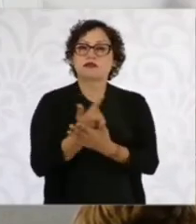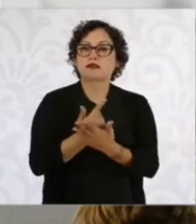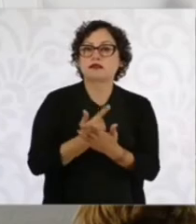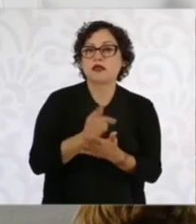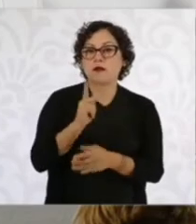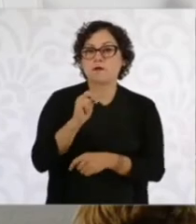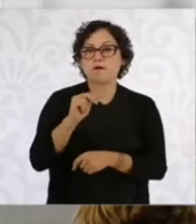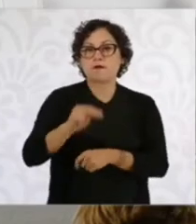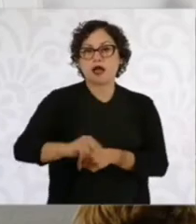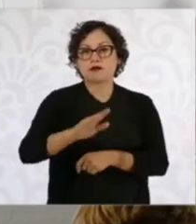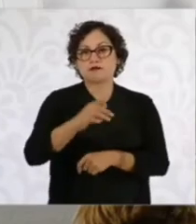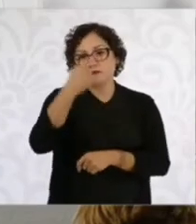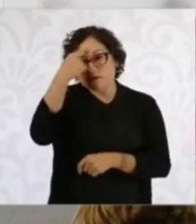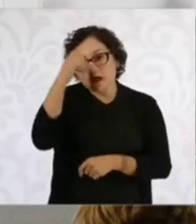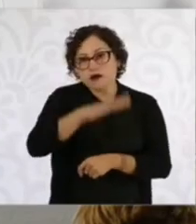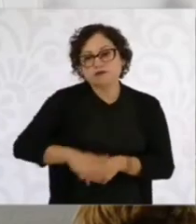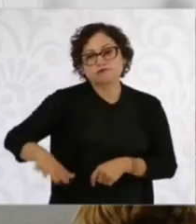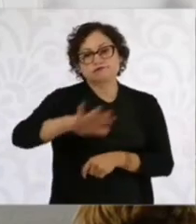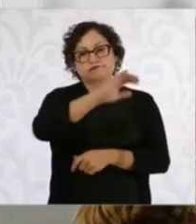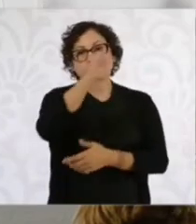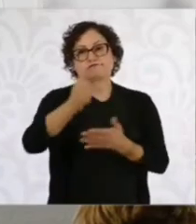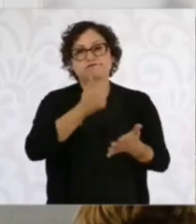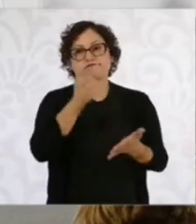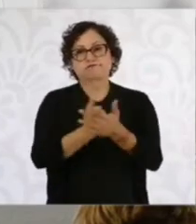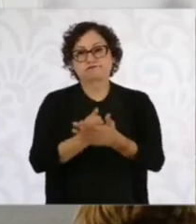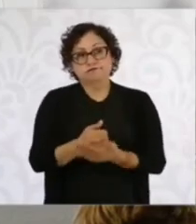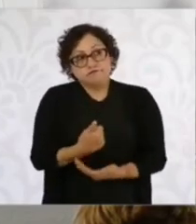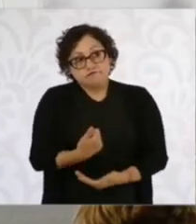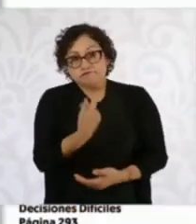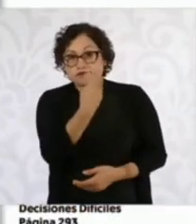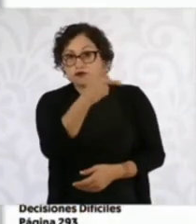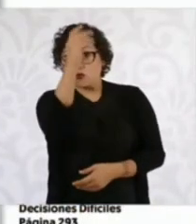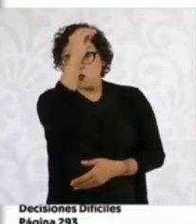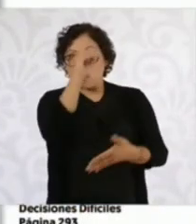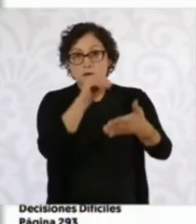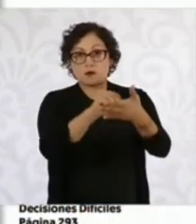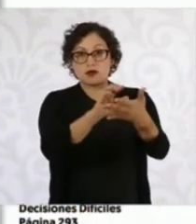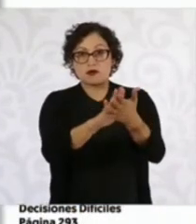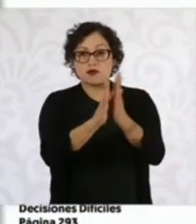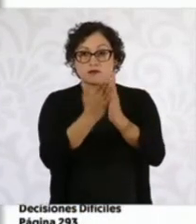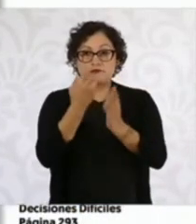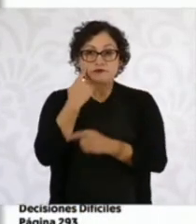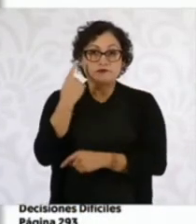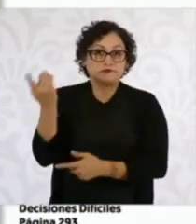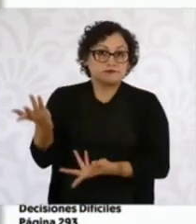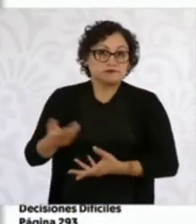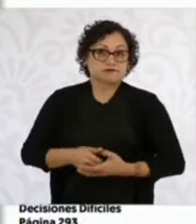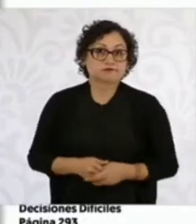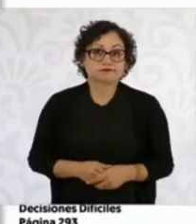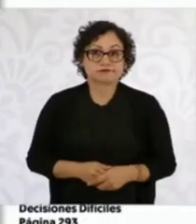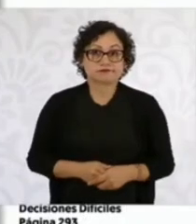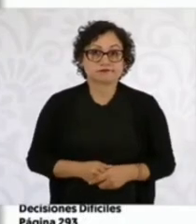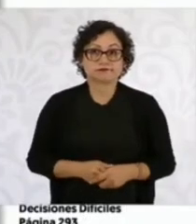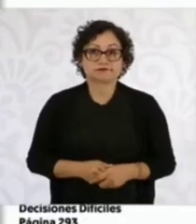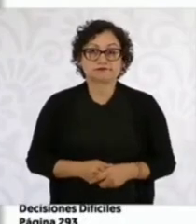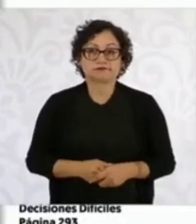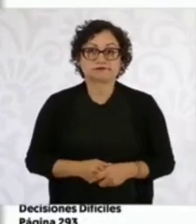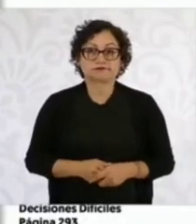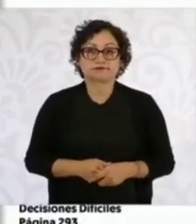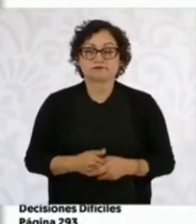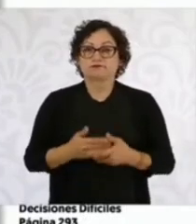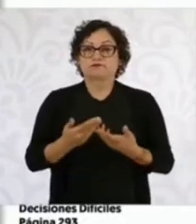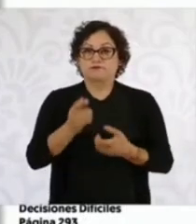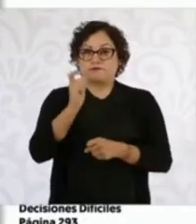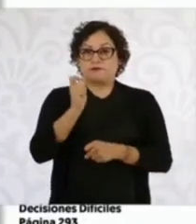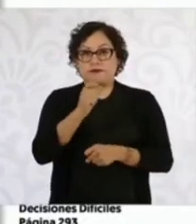la ciudad. Eso es lo que opina Calderón, que no es precisamente alguien que apoya